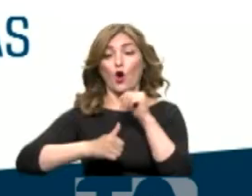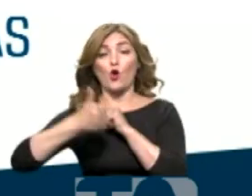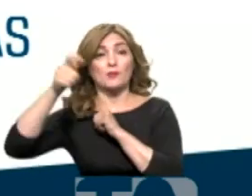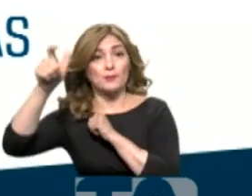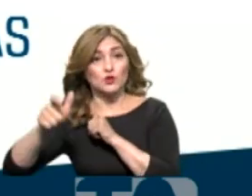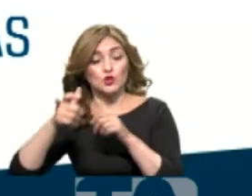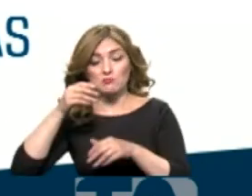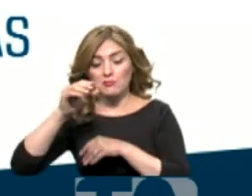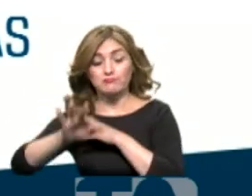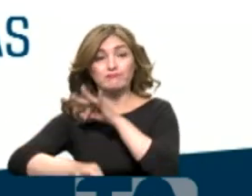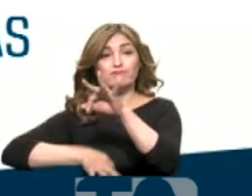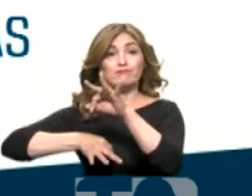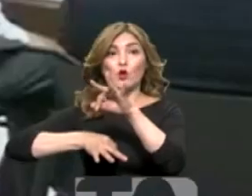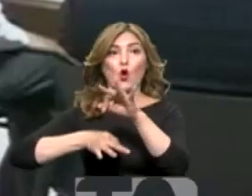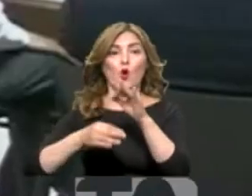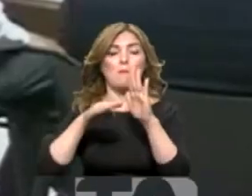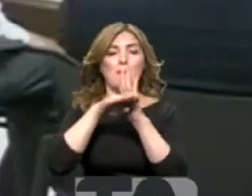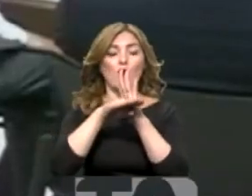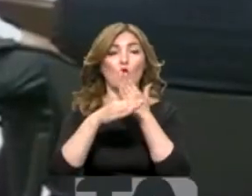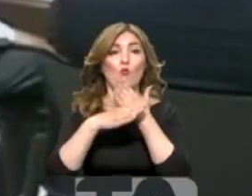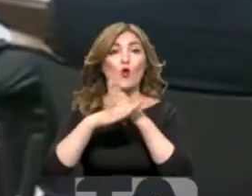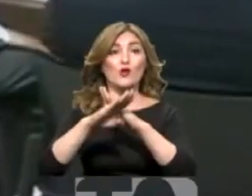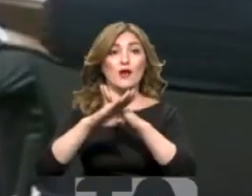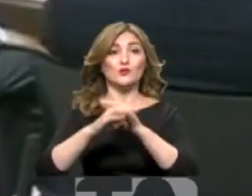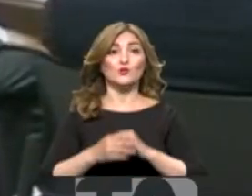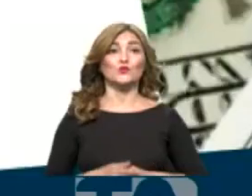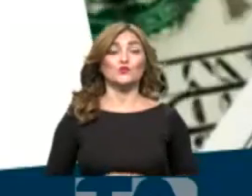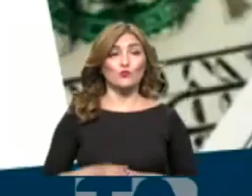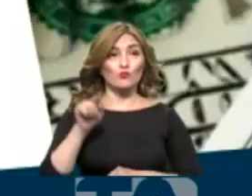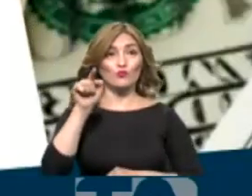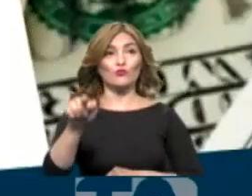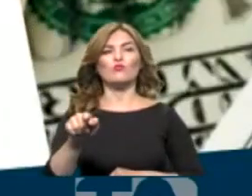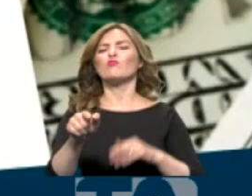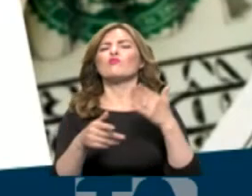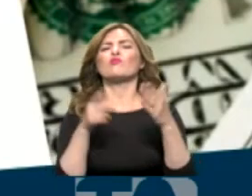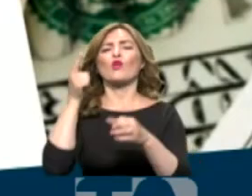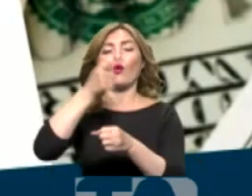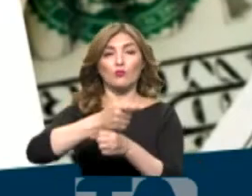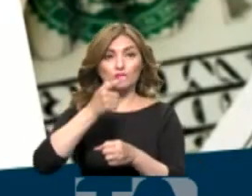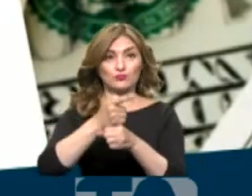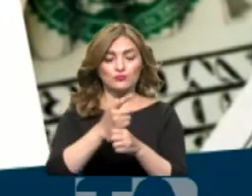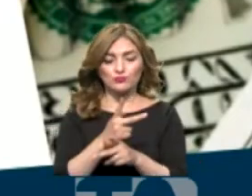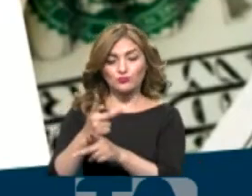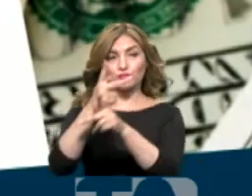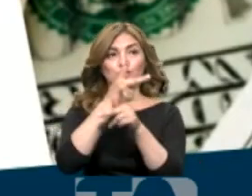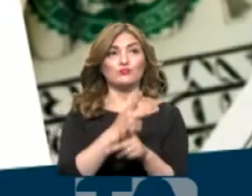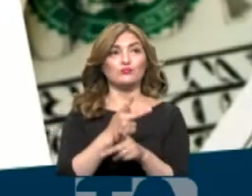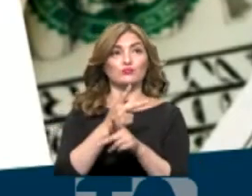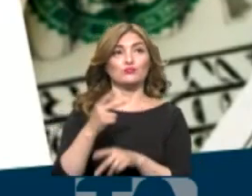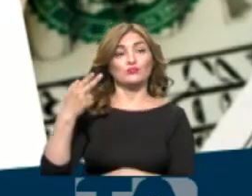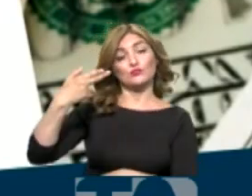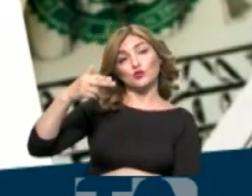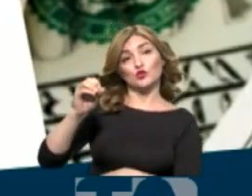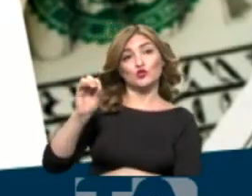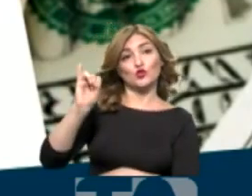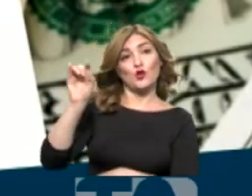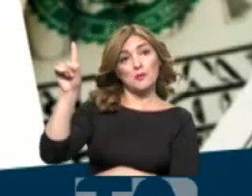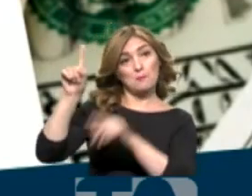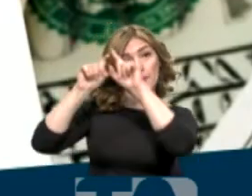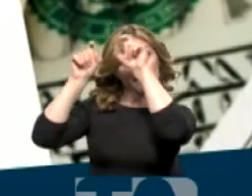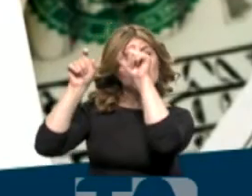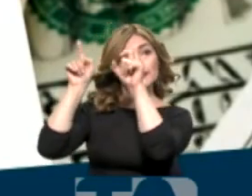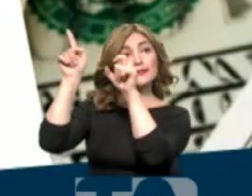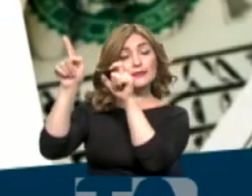tienen bloqueadas sus cuentas. Entre los empresarios sobre los que pesa medidas cautelares está Mateo Choi de SK Engineering,